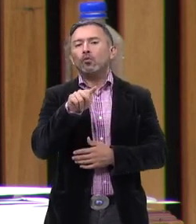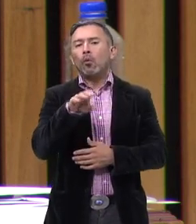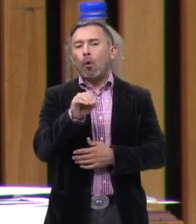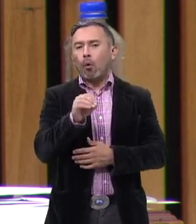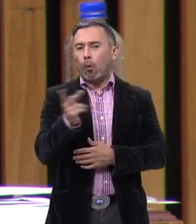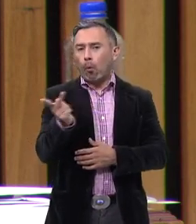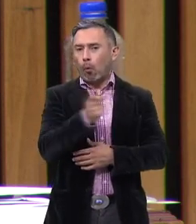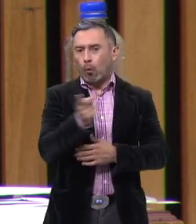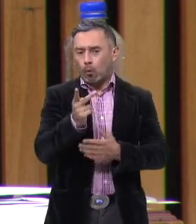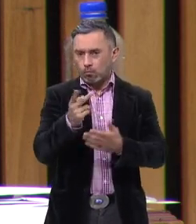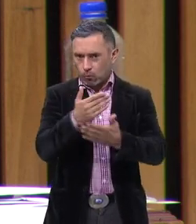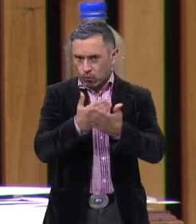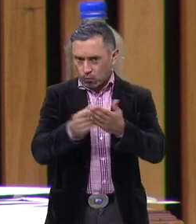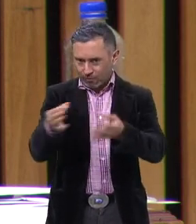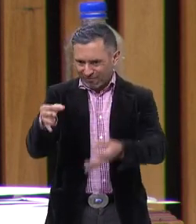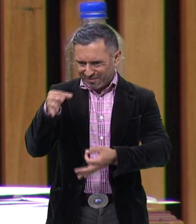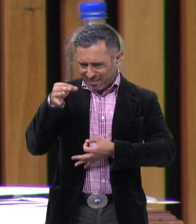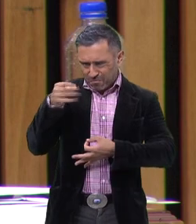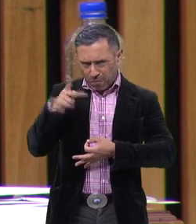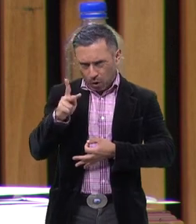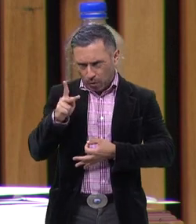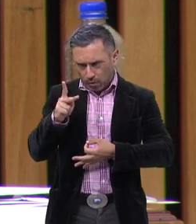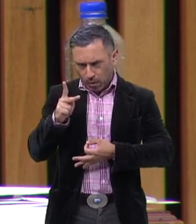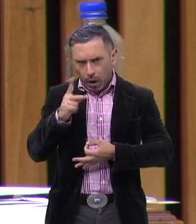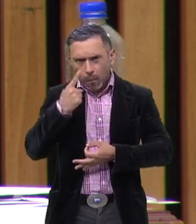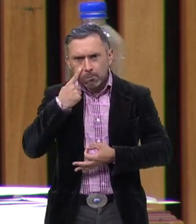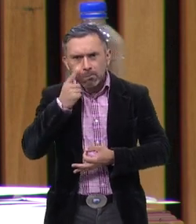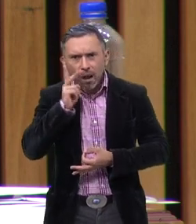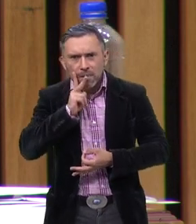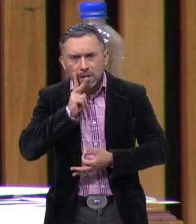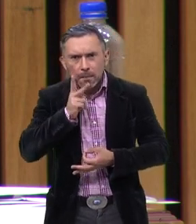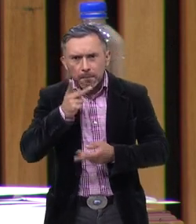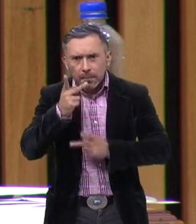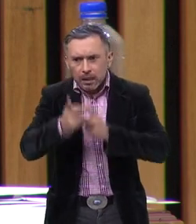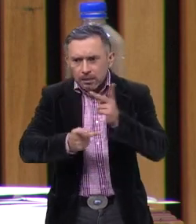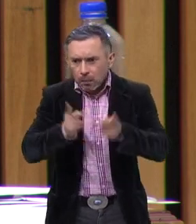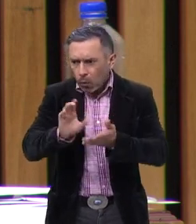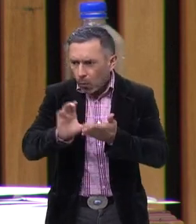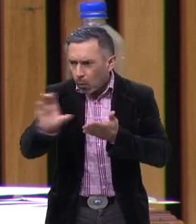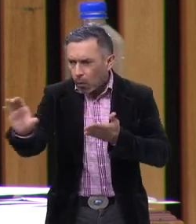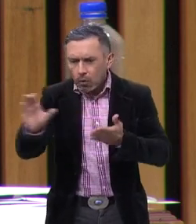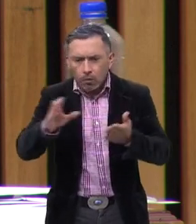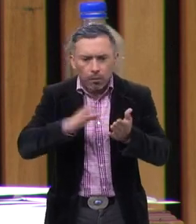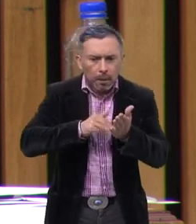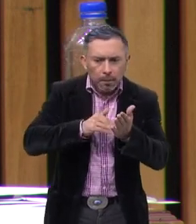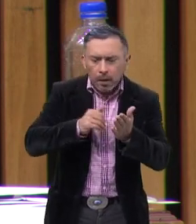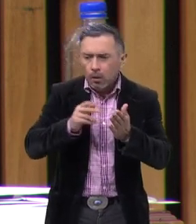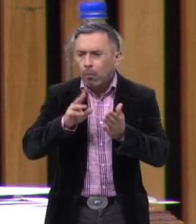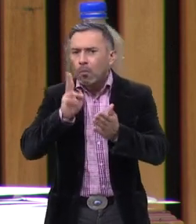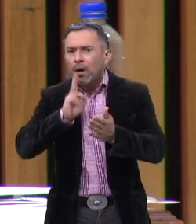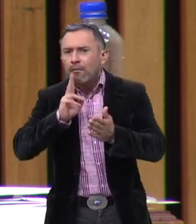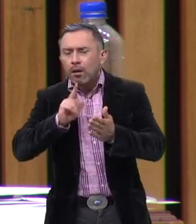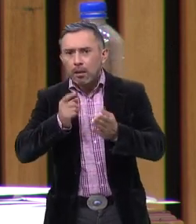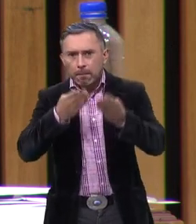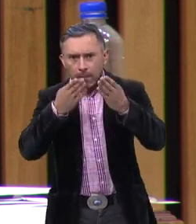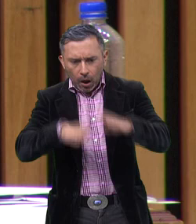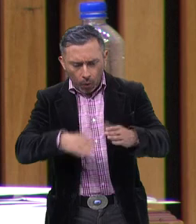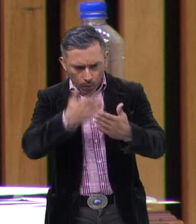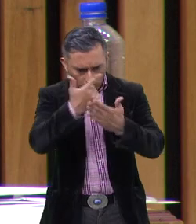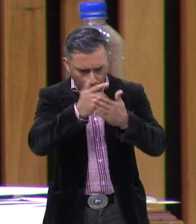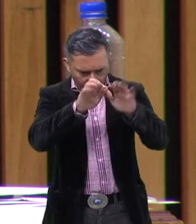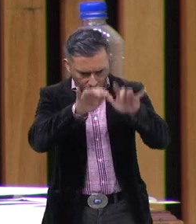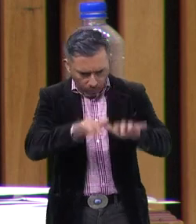préstamo haya efectivamente existido no hay rastro de ese supuesto préstamo en el sistema bancario